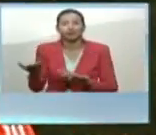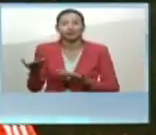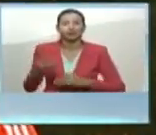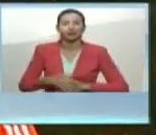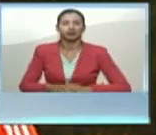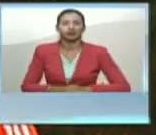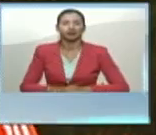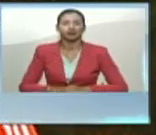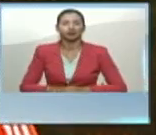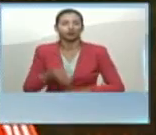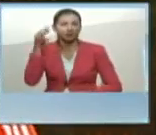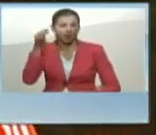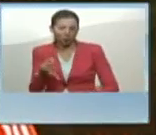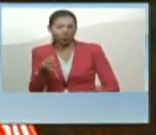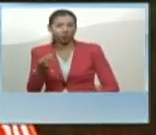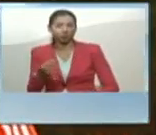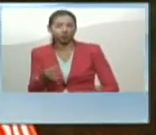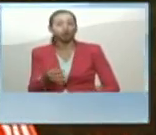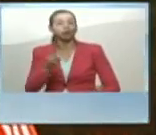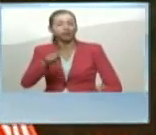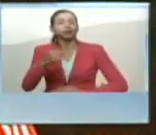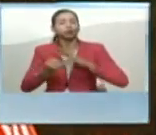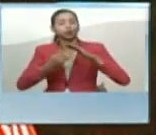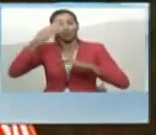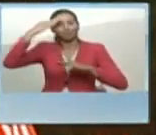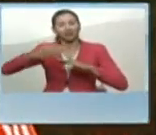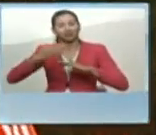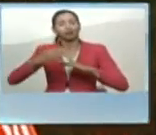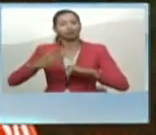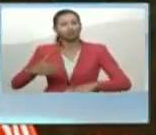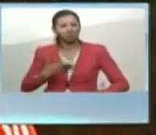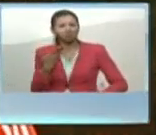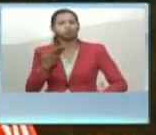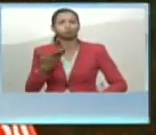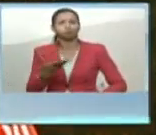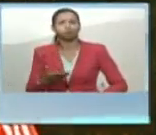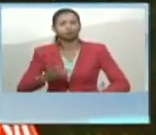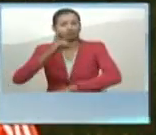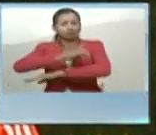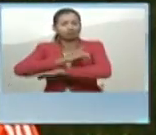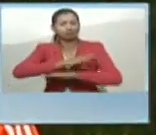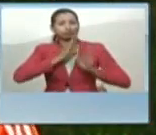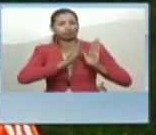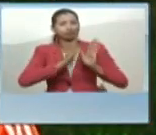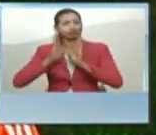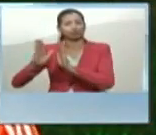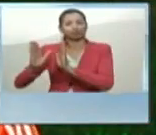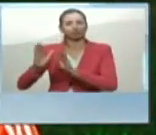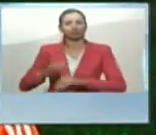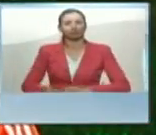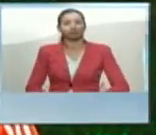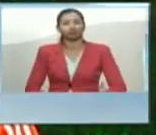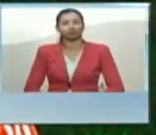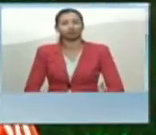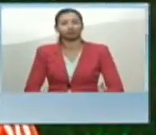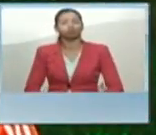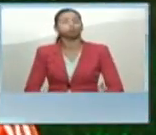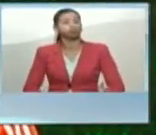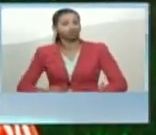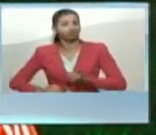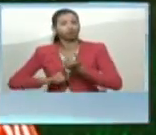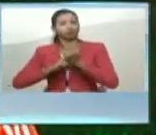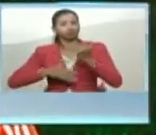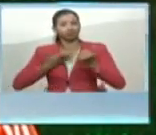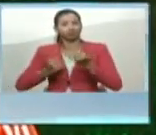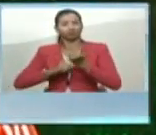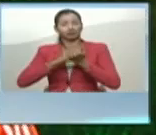Y yo estoy seguro que nuestra Fuerza Armada Nacional Bolivariana, con toda su capacidad de disciplina, organización, serviría de